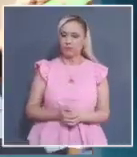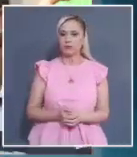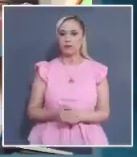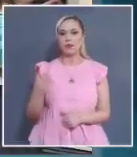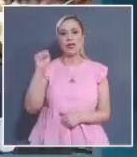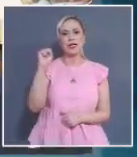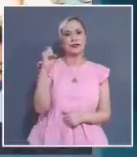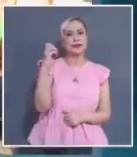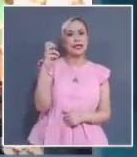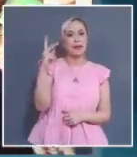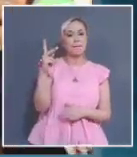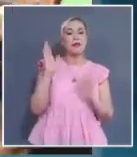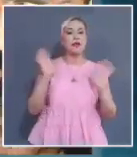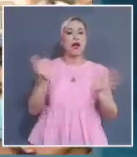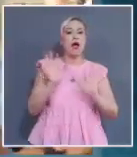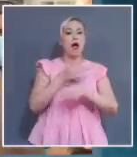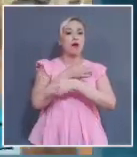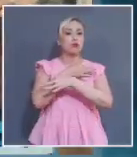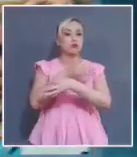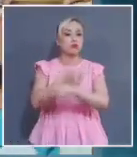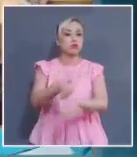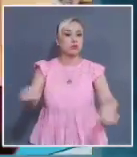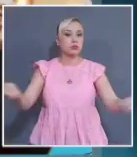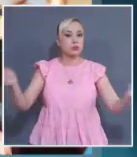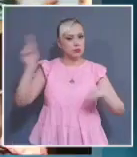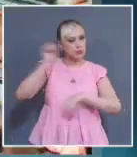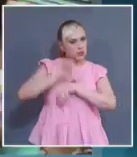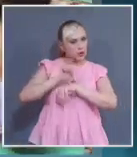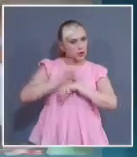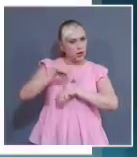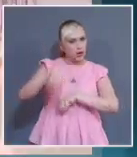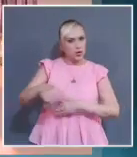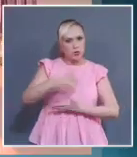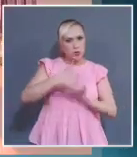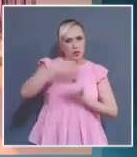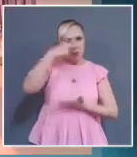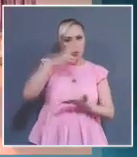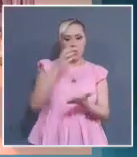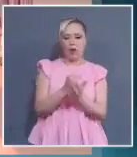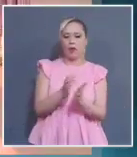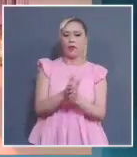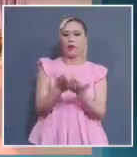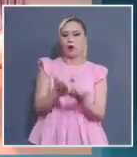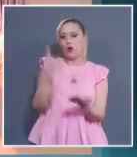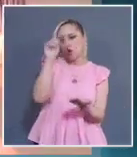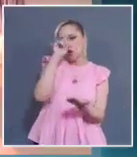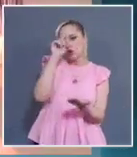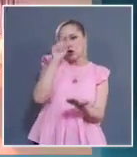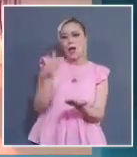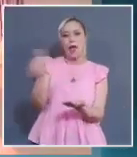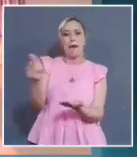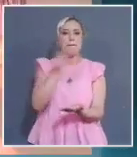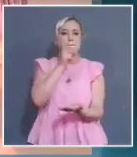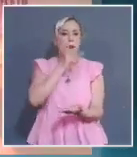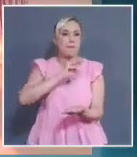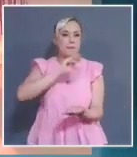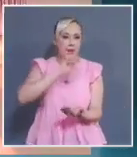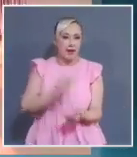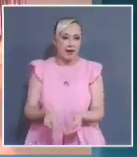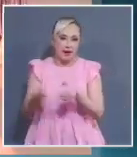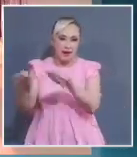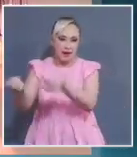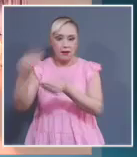distribuyó en una secundaria de la capital del país el cuadernillo de orientación a madres y padres de familia con el fin de